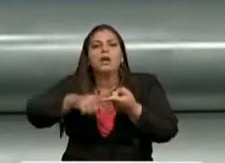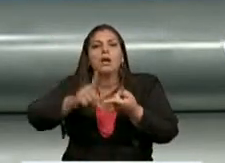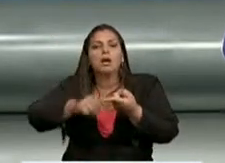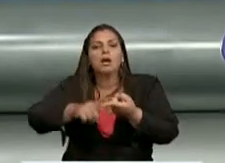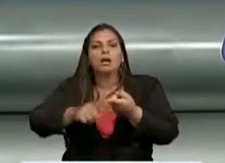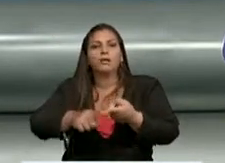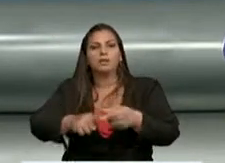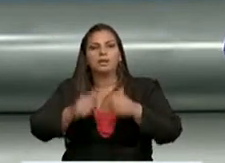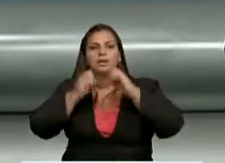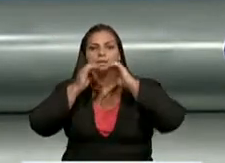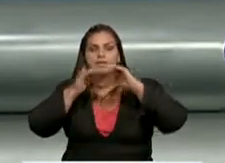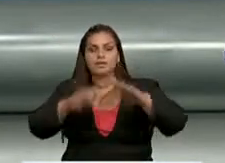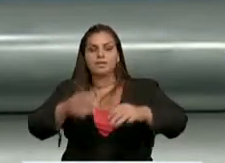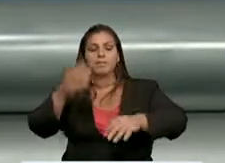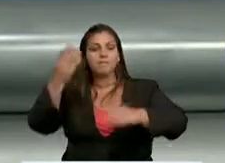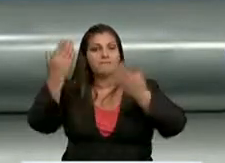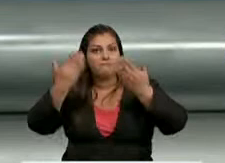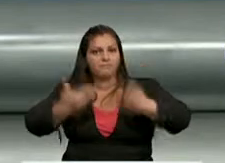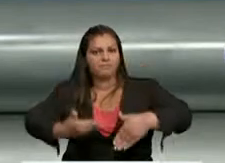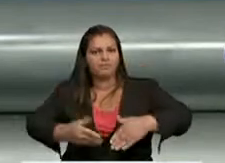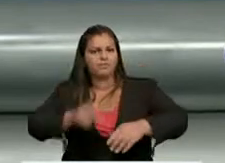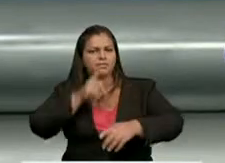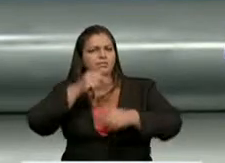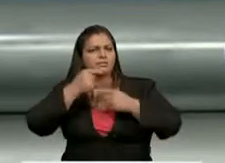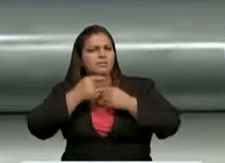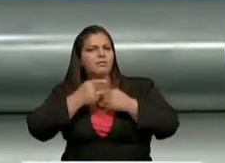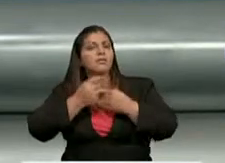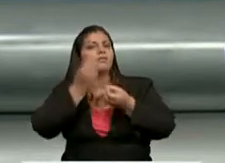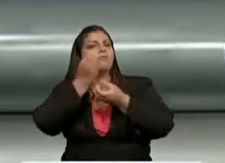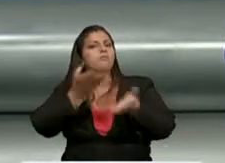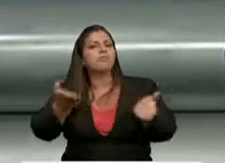de septiembre, según lo dio a conocer el INAMI.